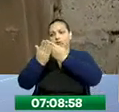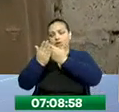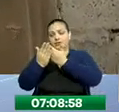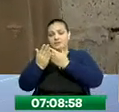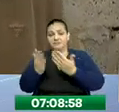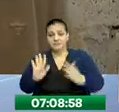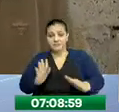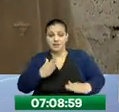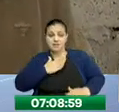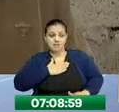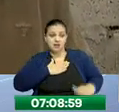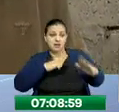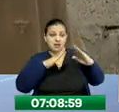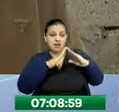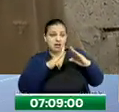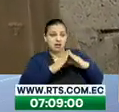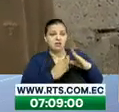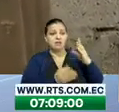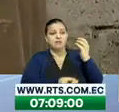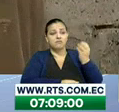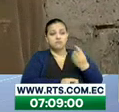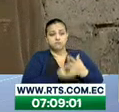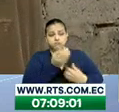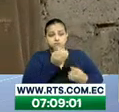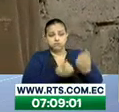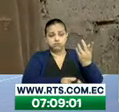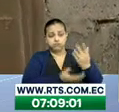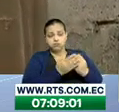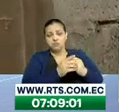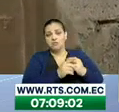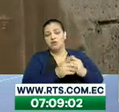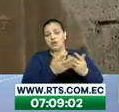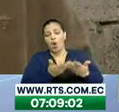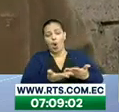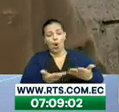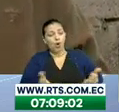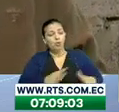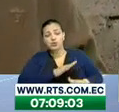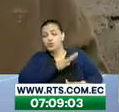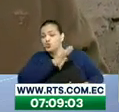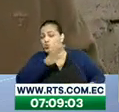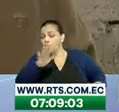quemó una vivienda, se quemó todo, como ustedes pueden notar.